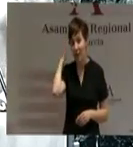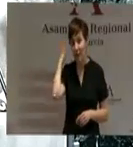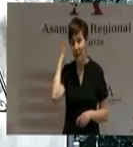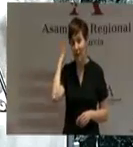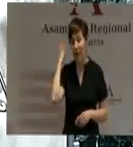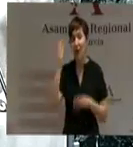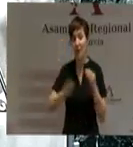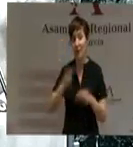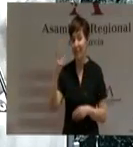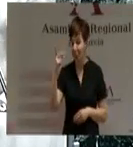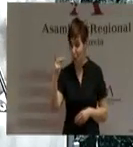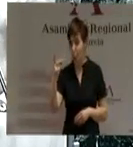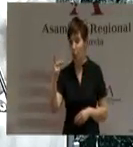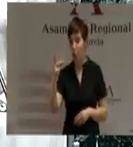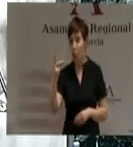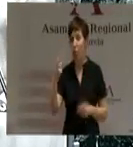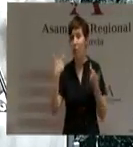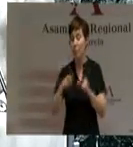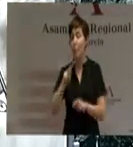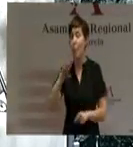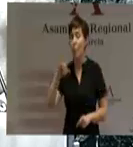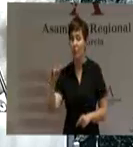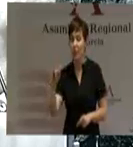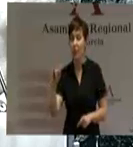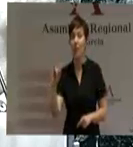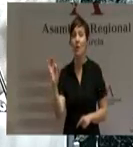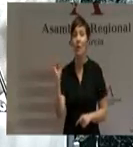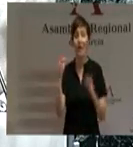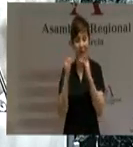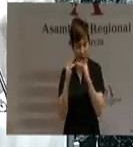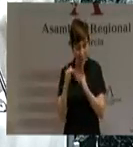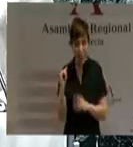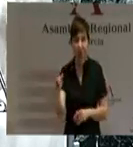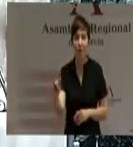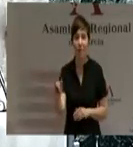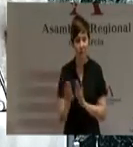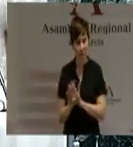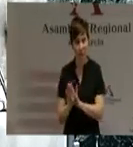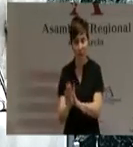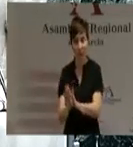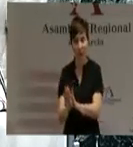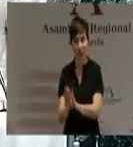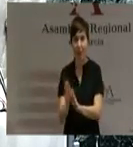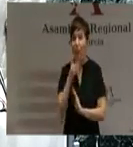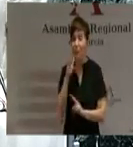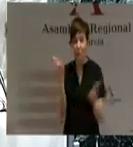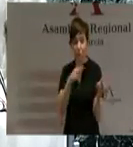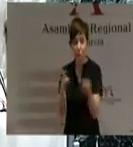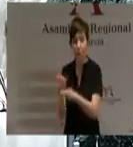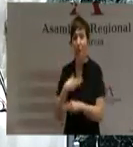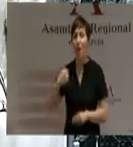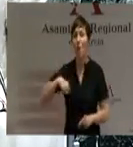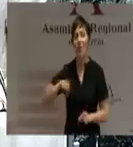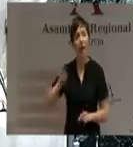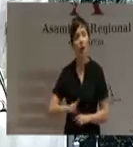hospital de Cartagena? ¿Va a tener UCI? ¿Va a tener camas de ingreso? Porque si no, no será un hospital. Será un engaño y una